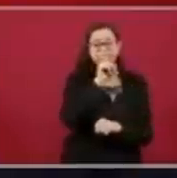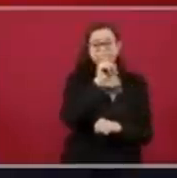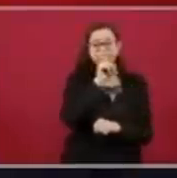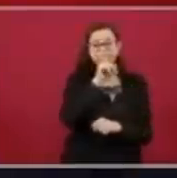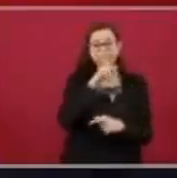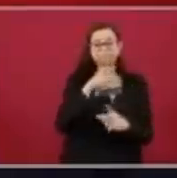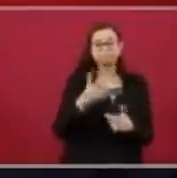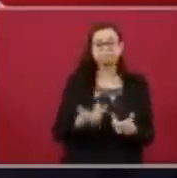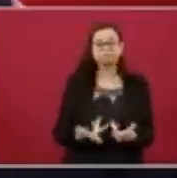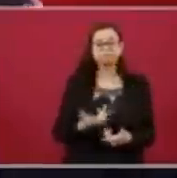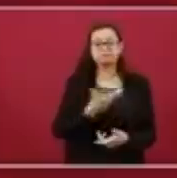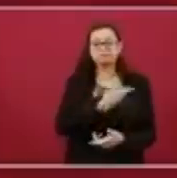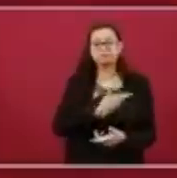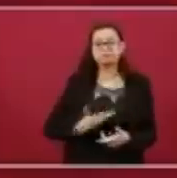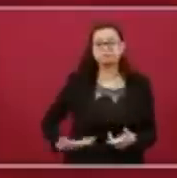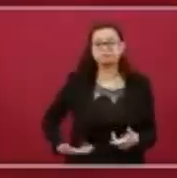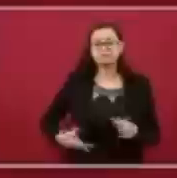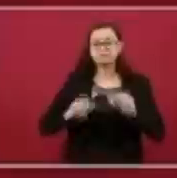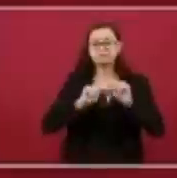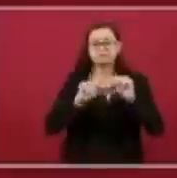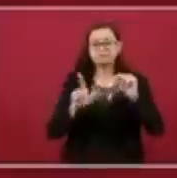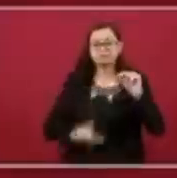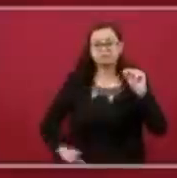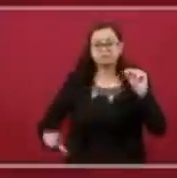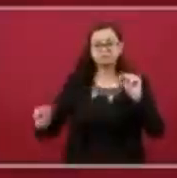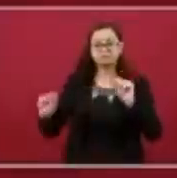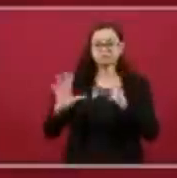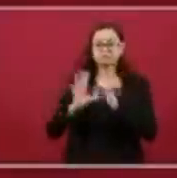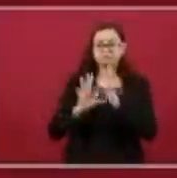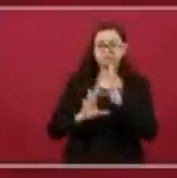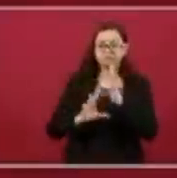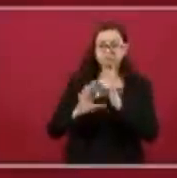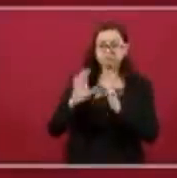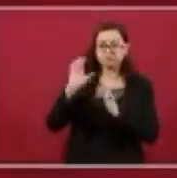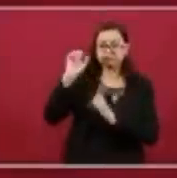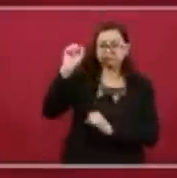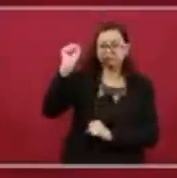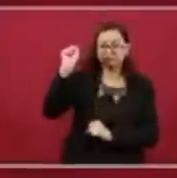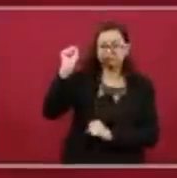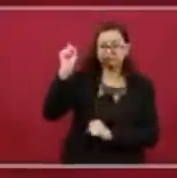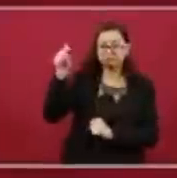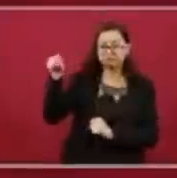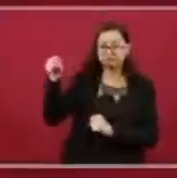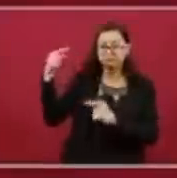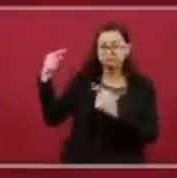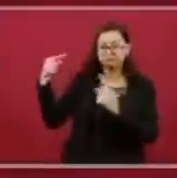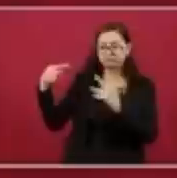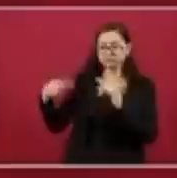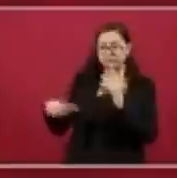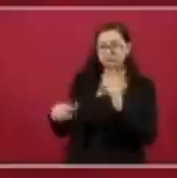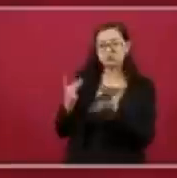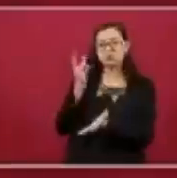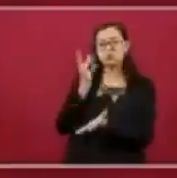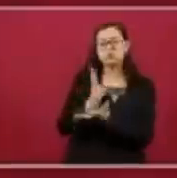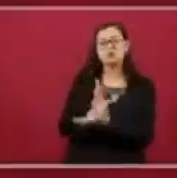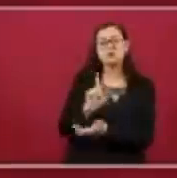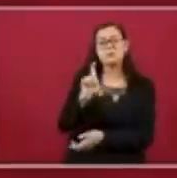El presidente de la República, de acuerdo a la Constitución, solo dispone de 20,000 efectivos